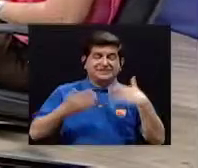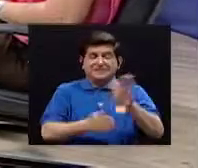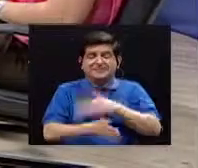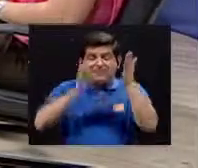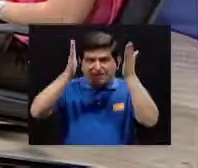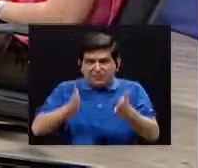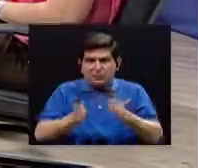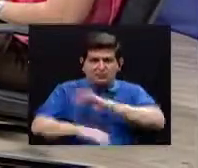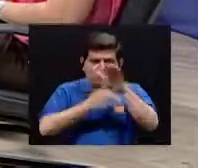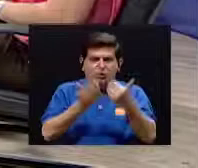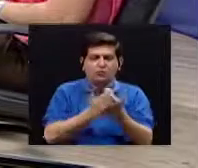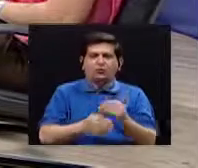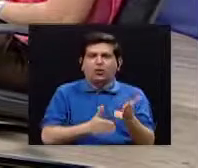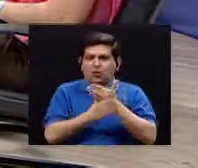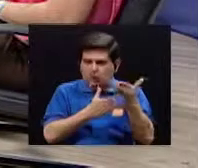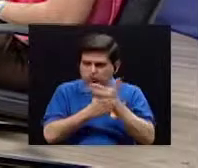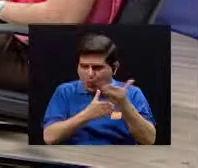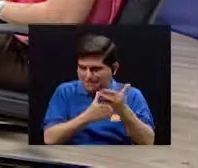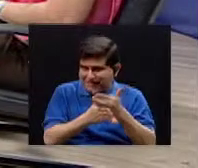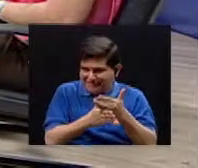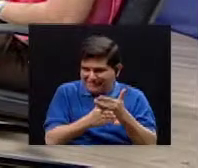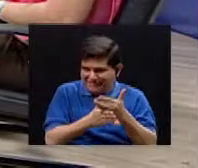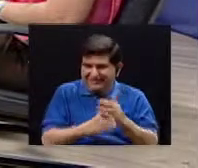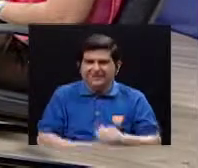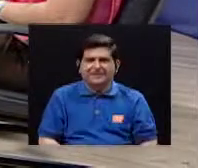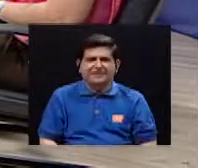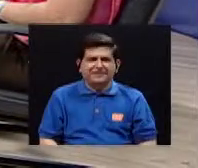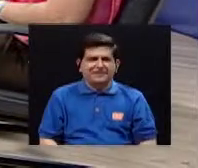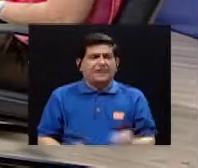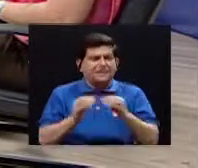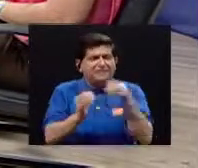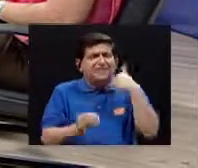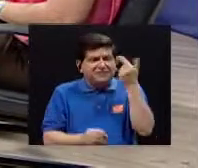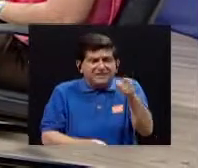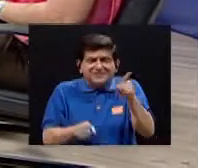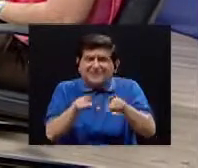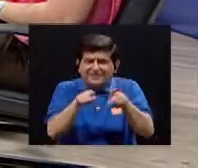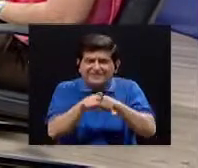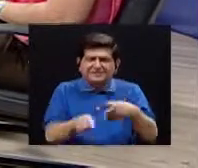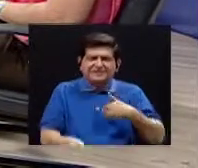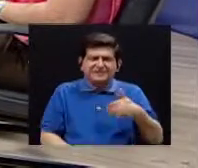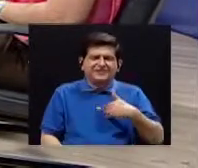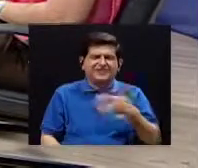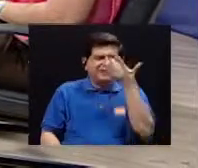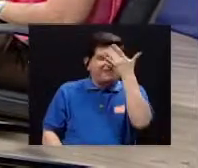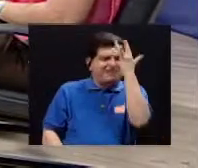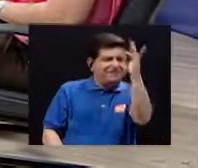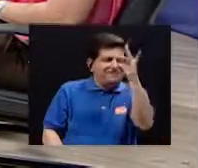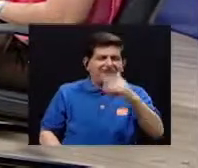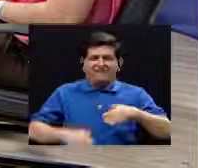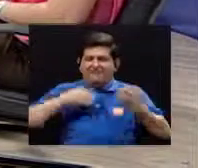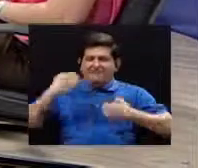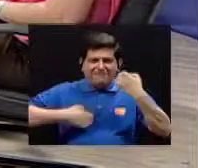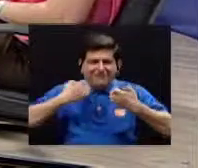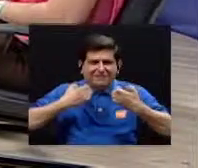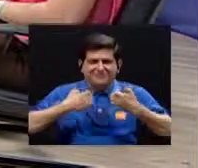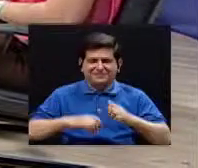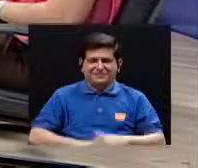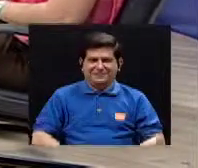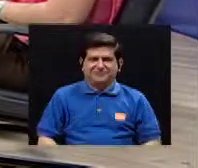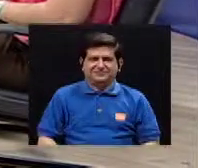que todos compartimos ahí entonces es más fácil también para ellos tienen esa inteligencia emocional